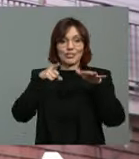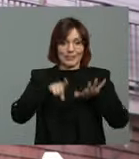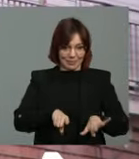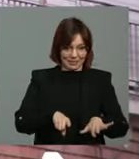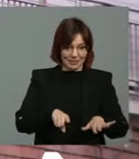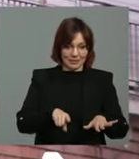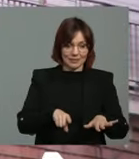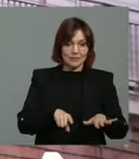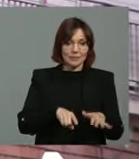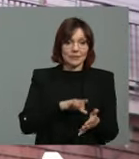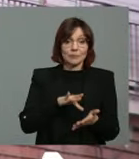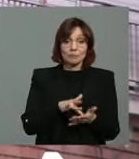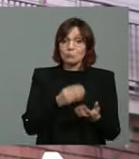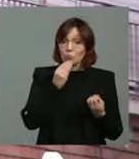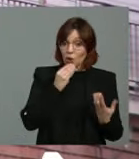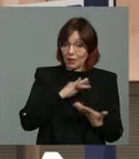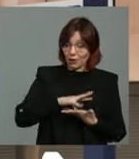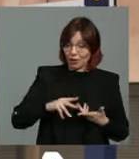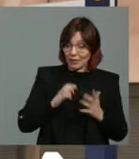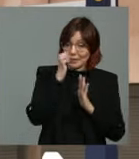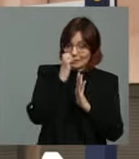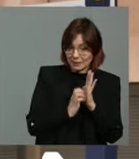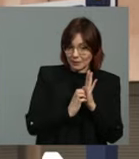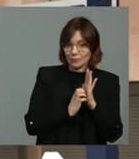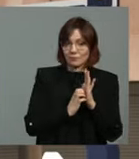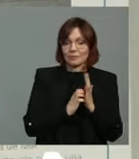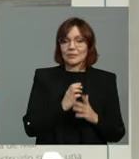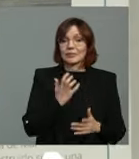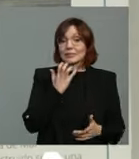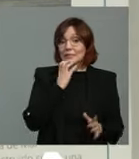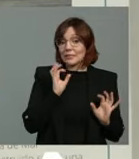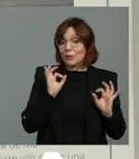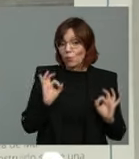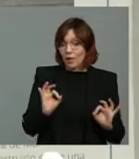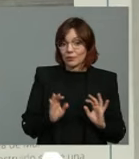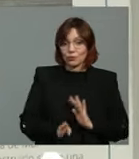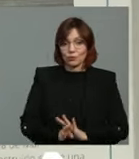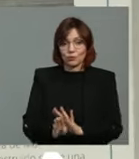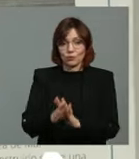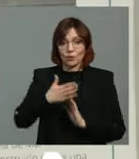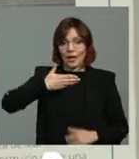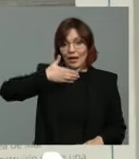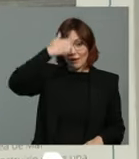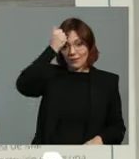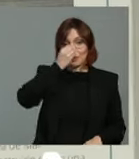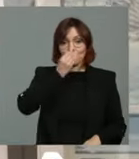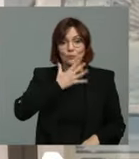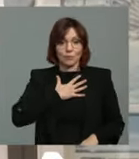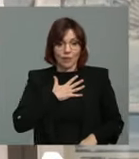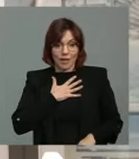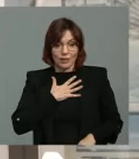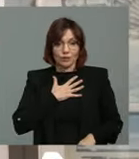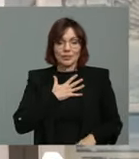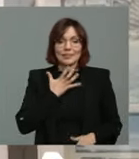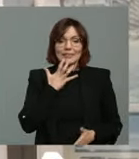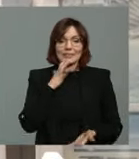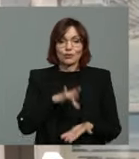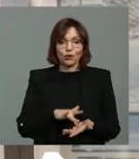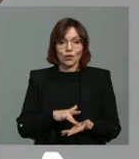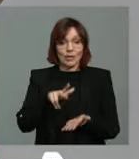empiezan a venir las buenas noticias y parece si Todo se mantiene tal y como está que ya de Cara a abril mayo incluso quienes tienen una hipoteca